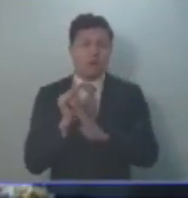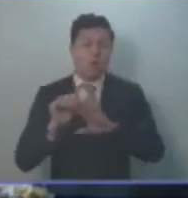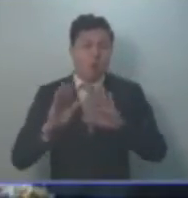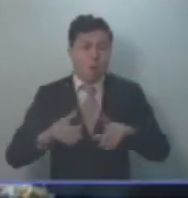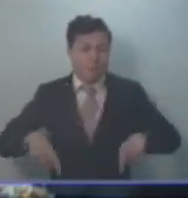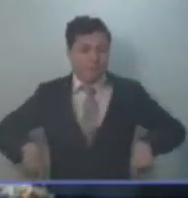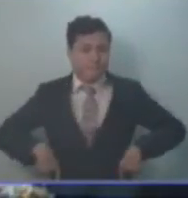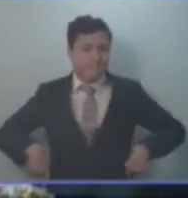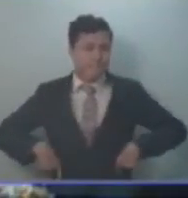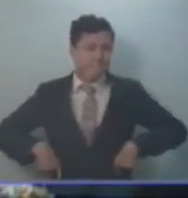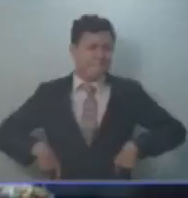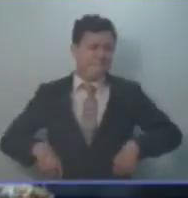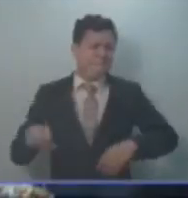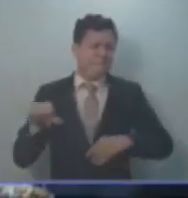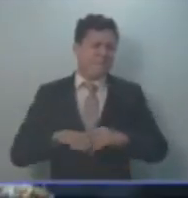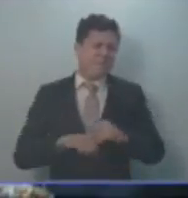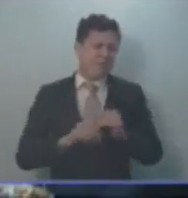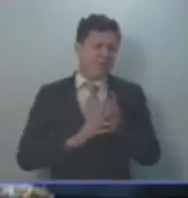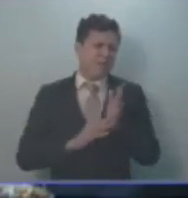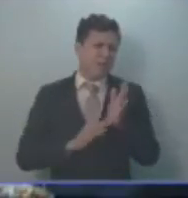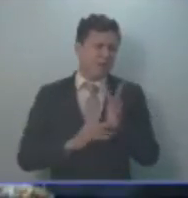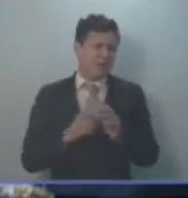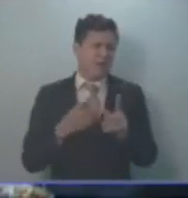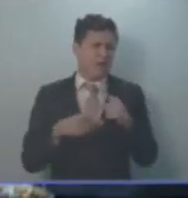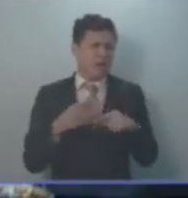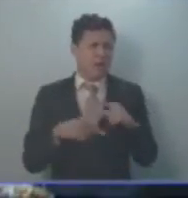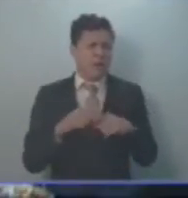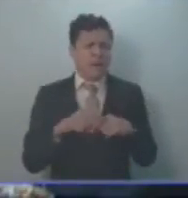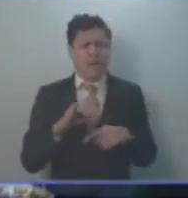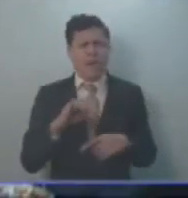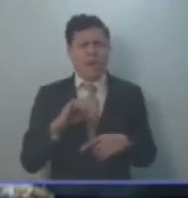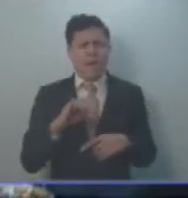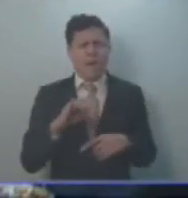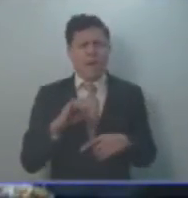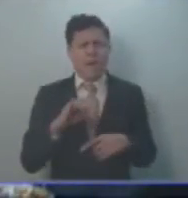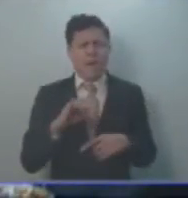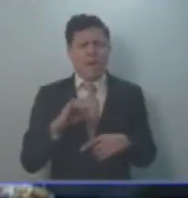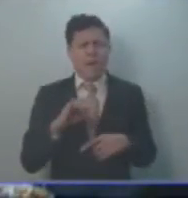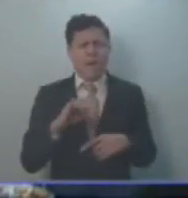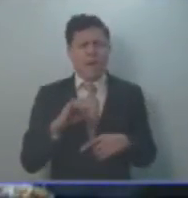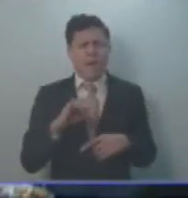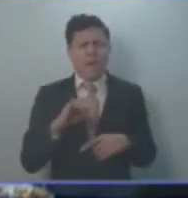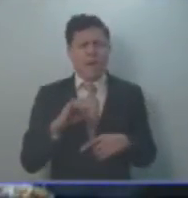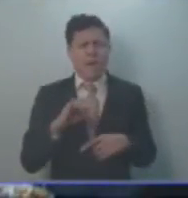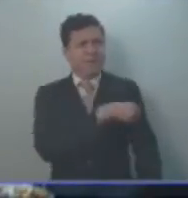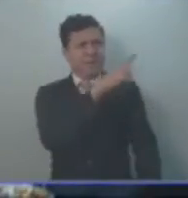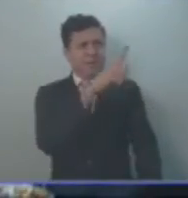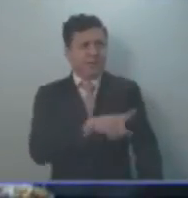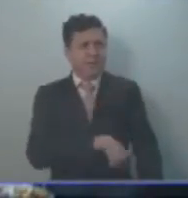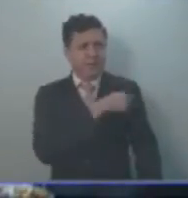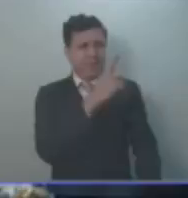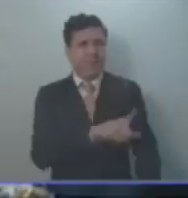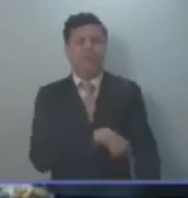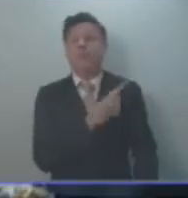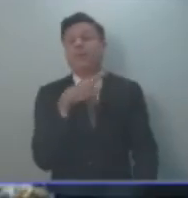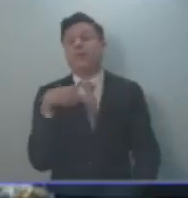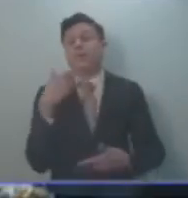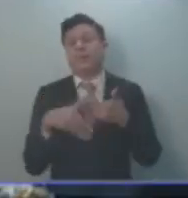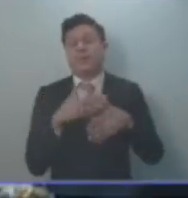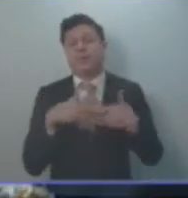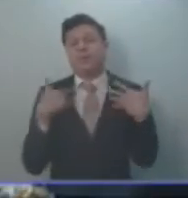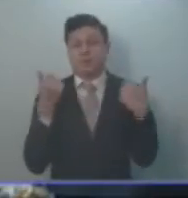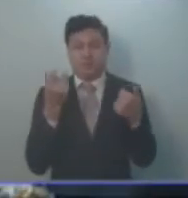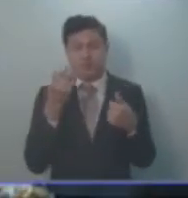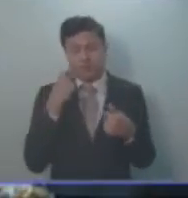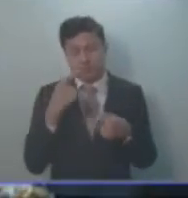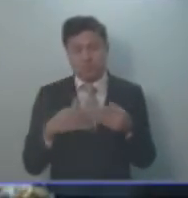renal crónica, comprenden para el trabajador o trabajadora un periodo de tiempo de aplicación del tratamiento y